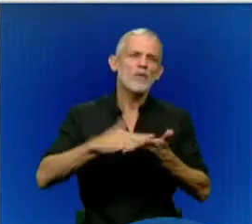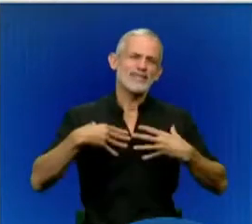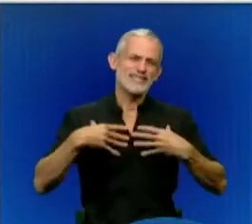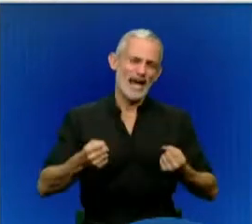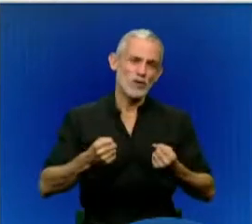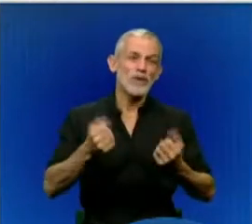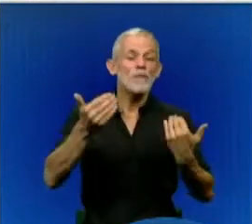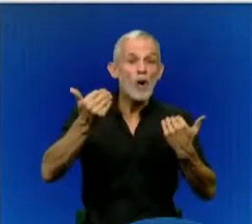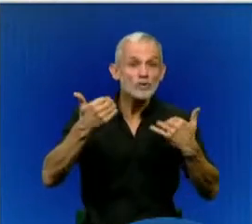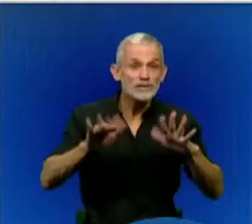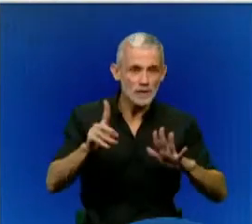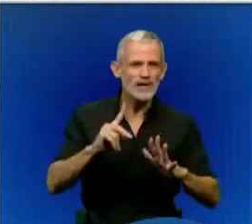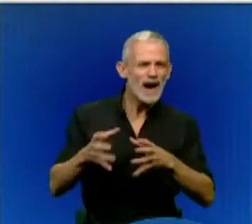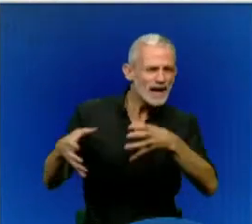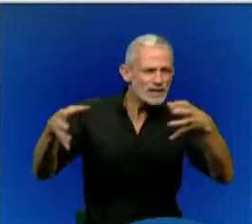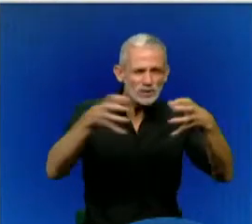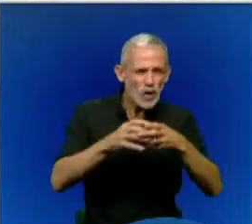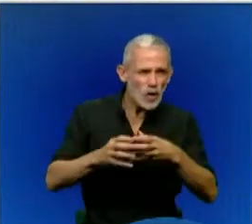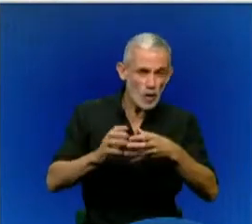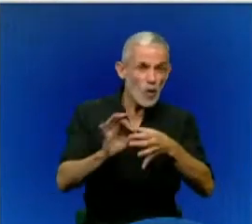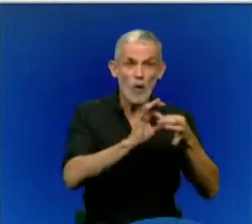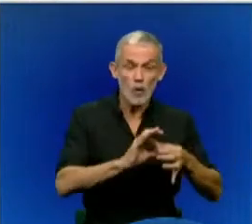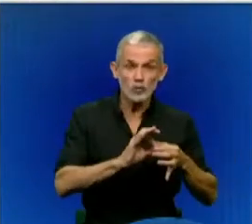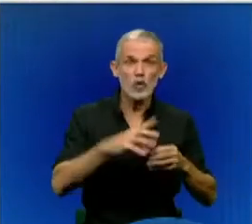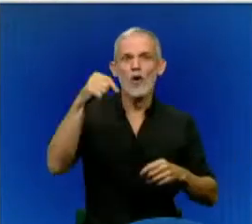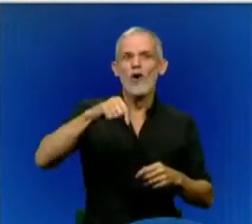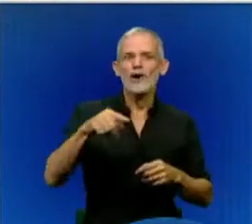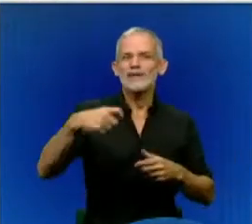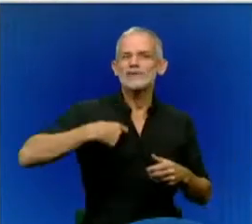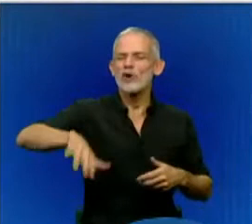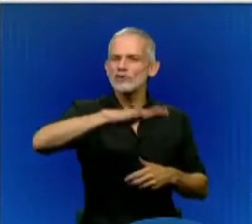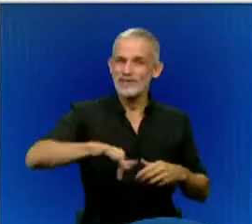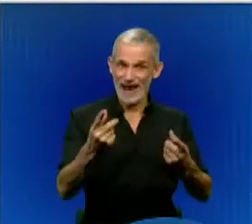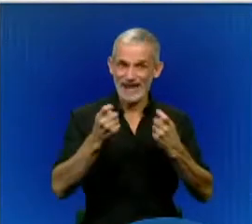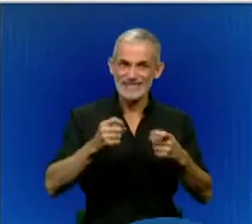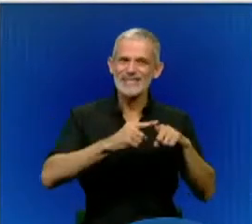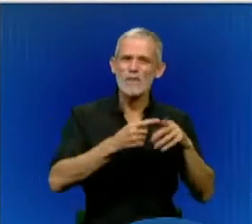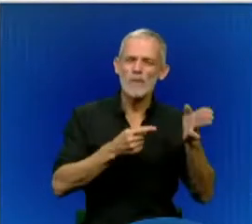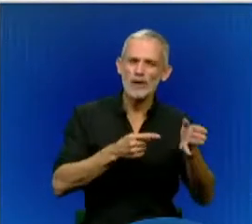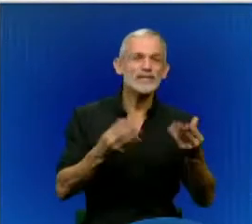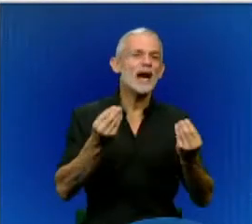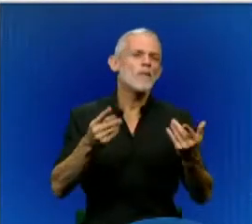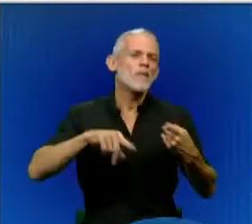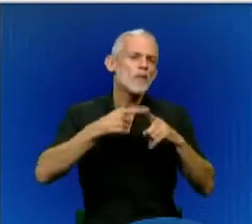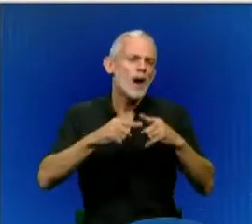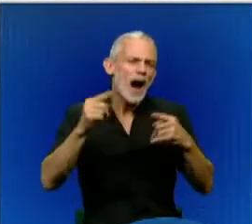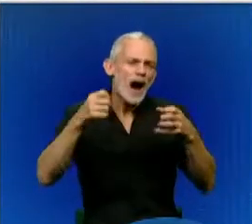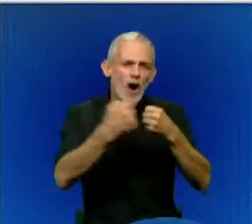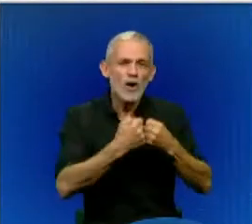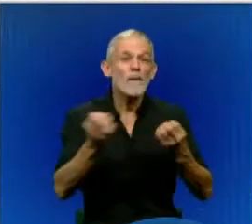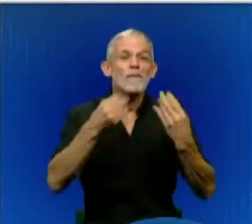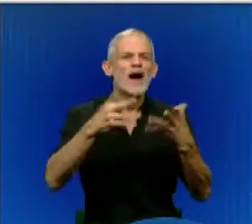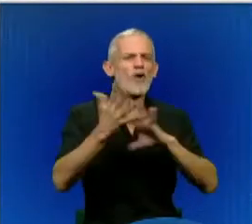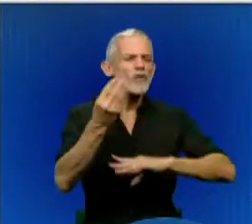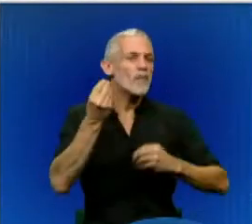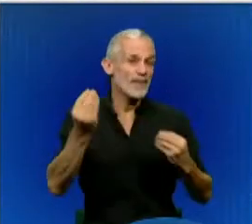a la posibilidad que de conjunto, en función de qué le demanda hoy la sociedad a la política, podamos acordar las mejores